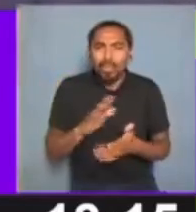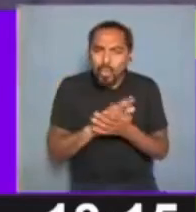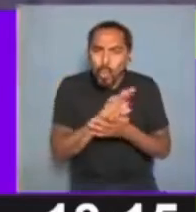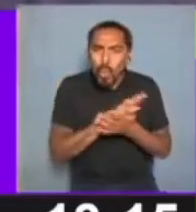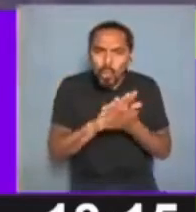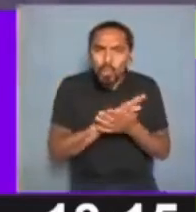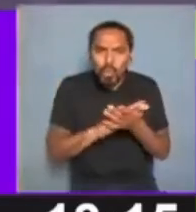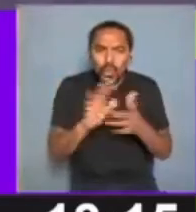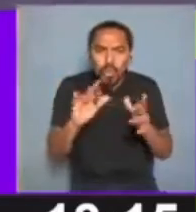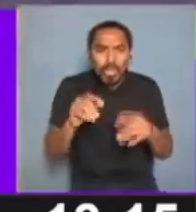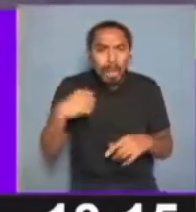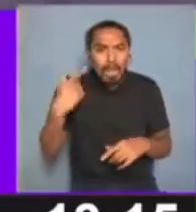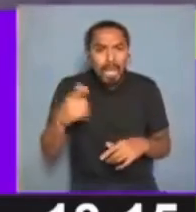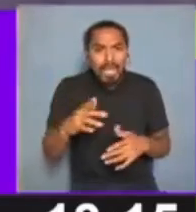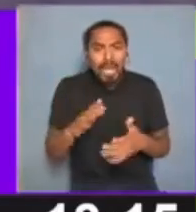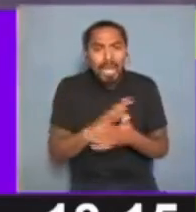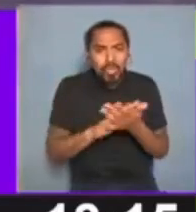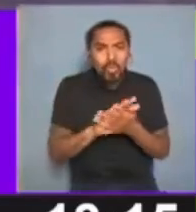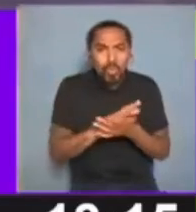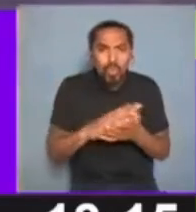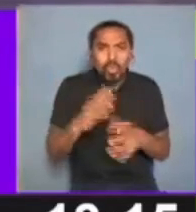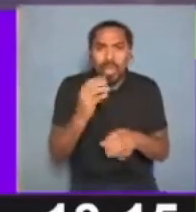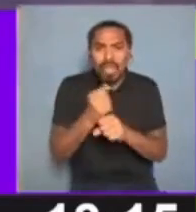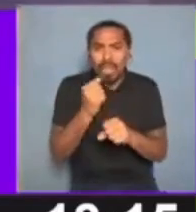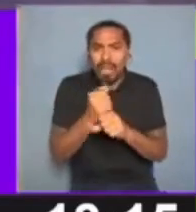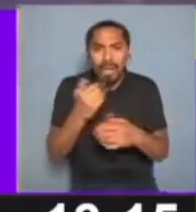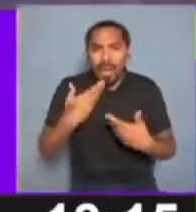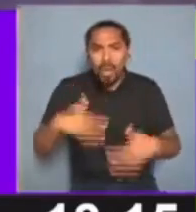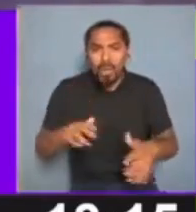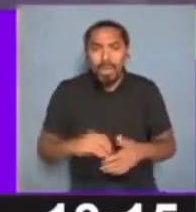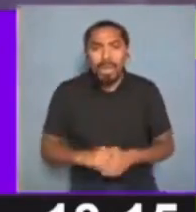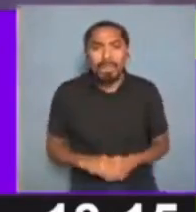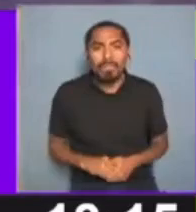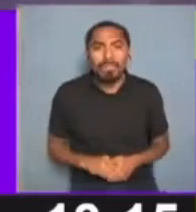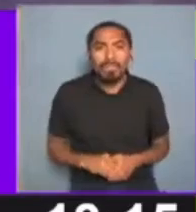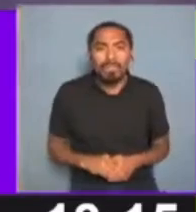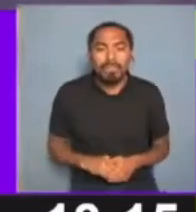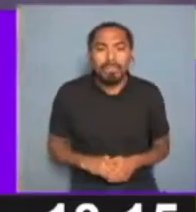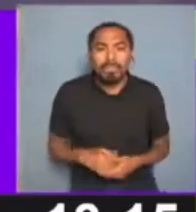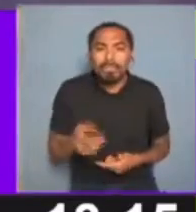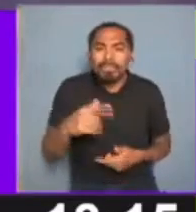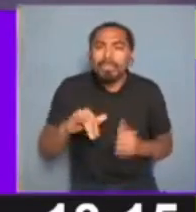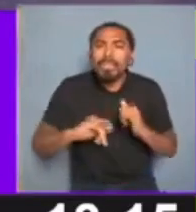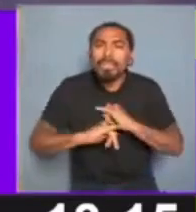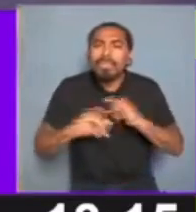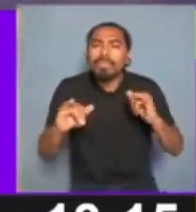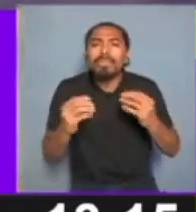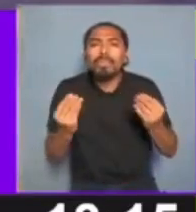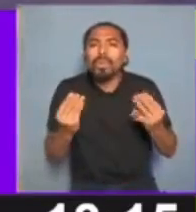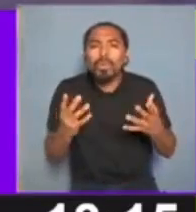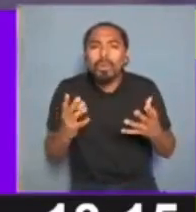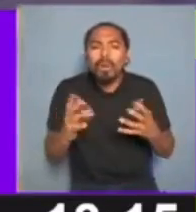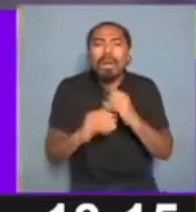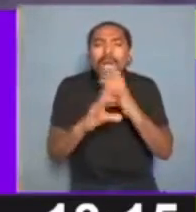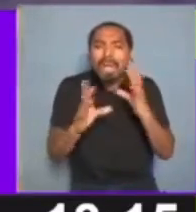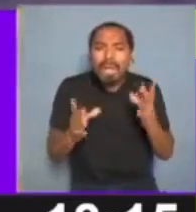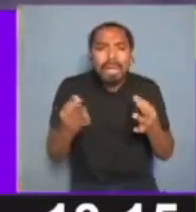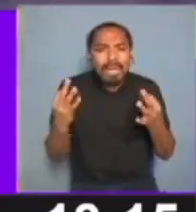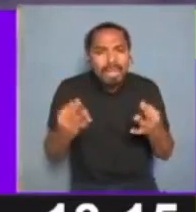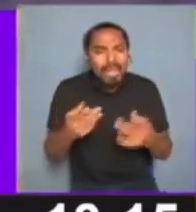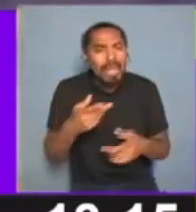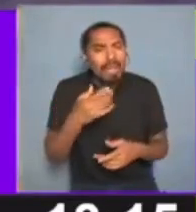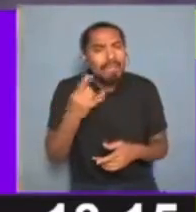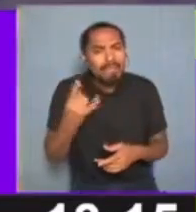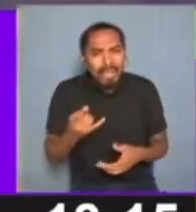empresas de transporte, iban a brindar el servicio normal. Pero bueno, esto por ahí va cambiando con las horas y de acuerdo si les pagan o no a